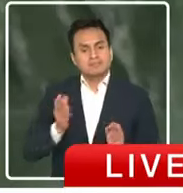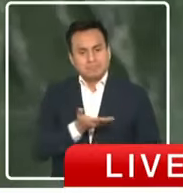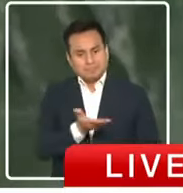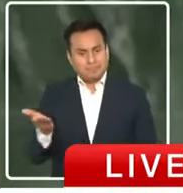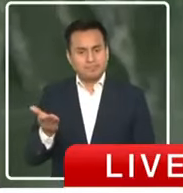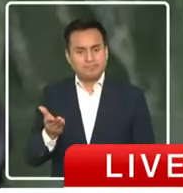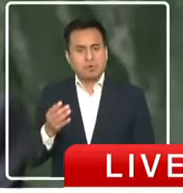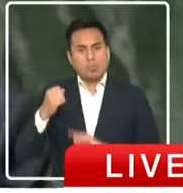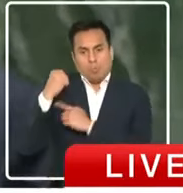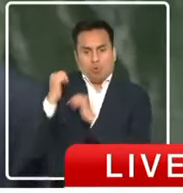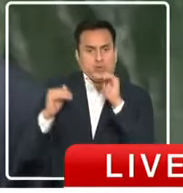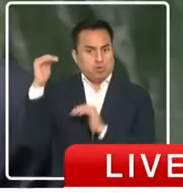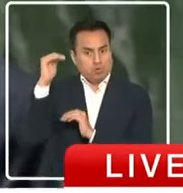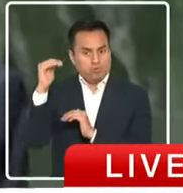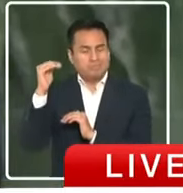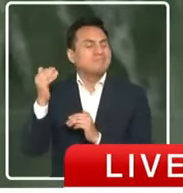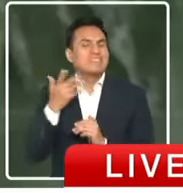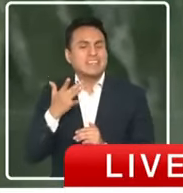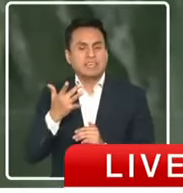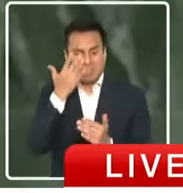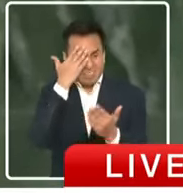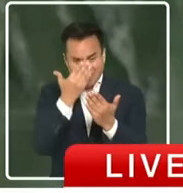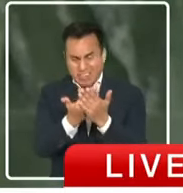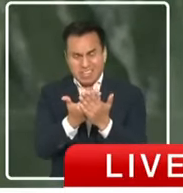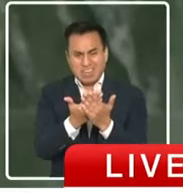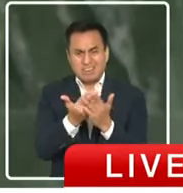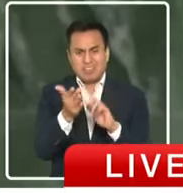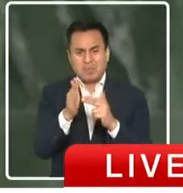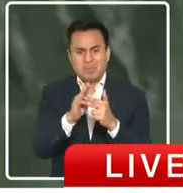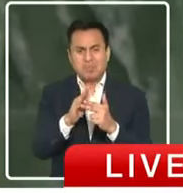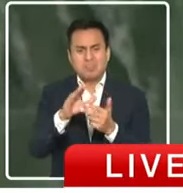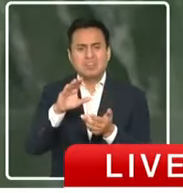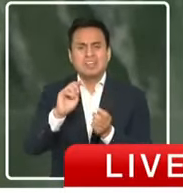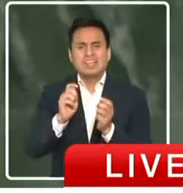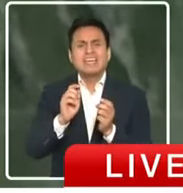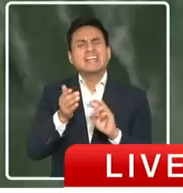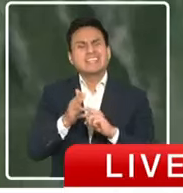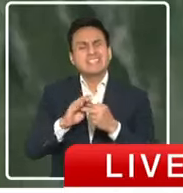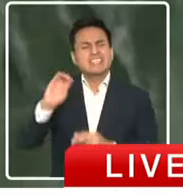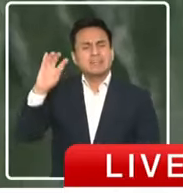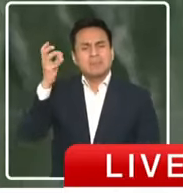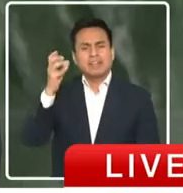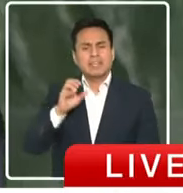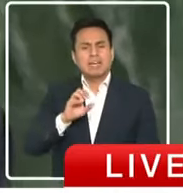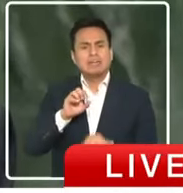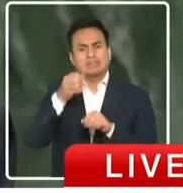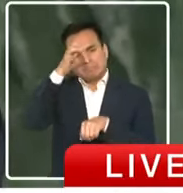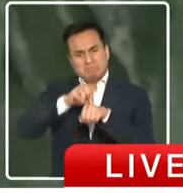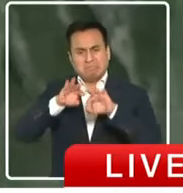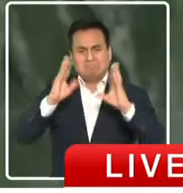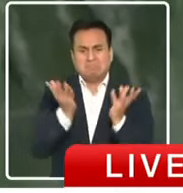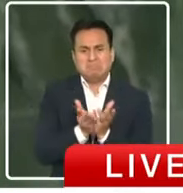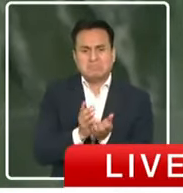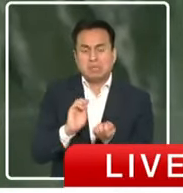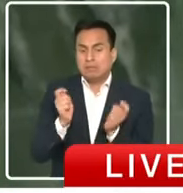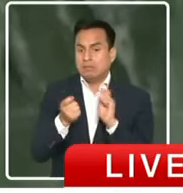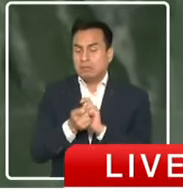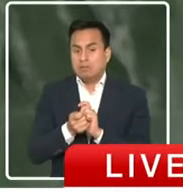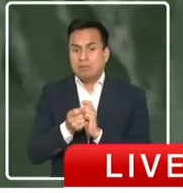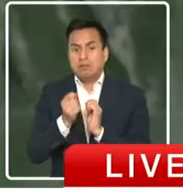siquiera el más poderoso, puede enfrentar fenómenos como la crisis climática, las pandemias, la revolución digital o el